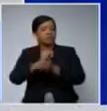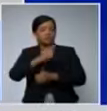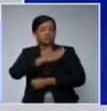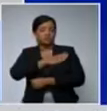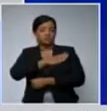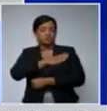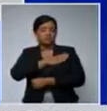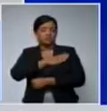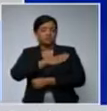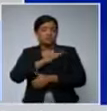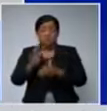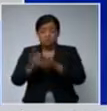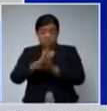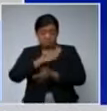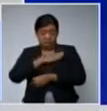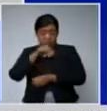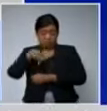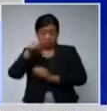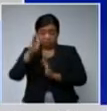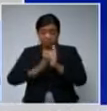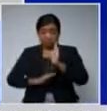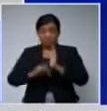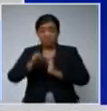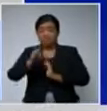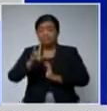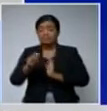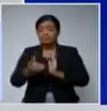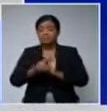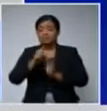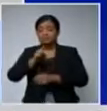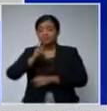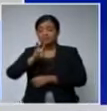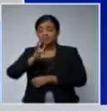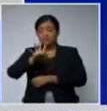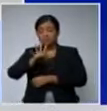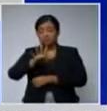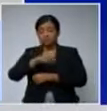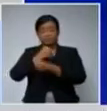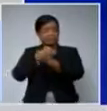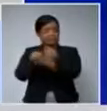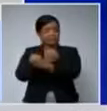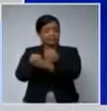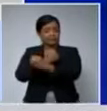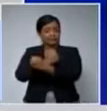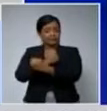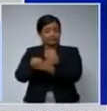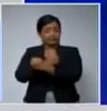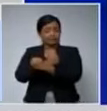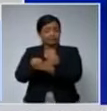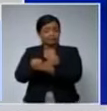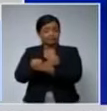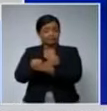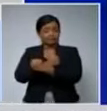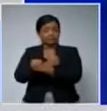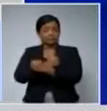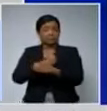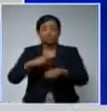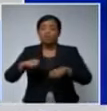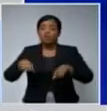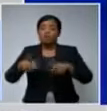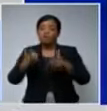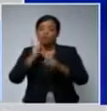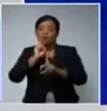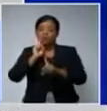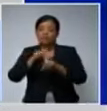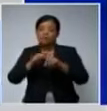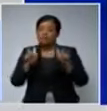13.135, pues realmente es muy riesgoso para poder cumplir el objetivo de disminuir en